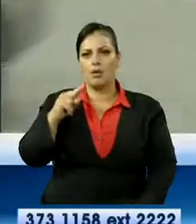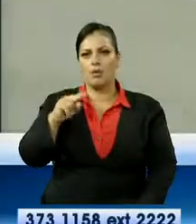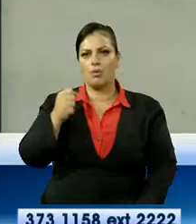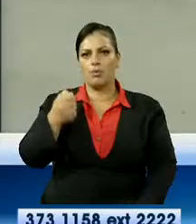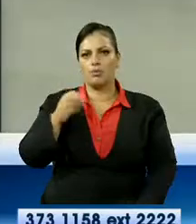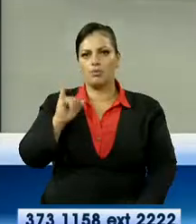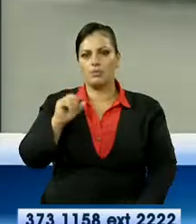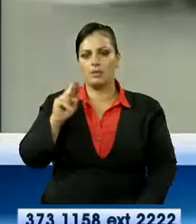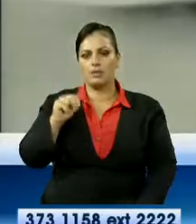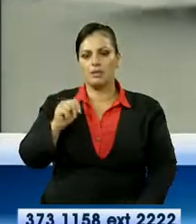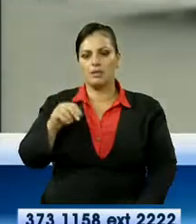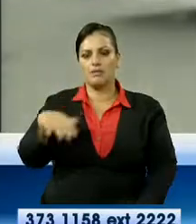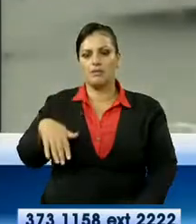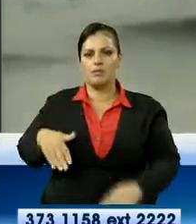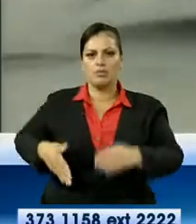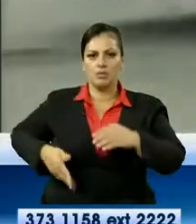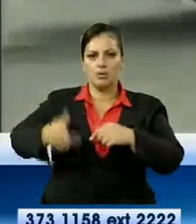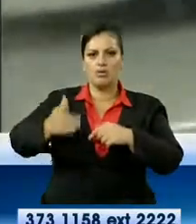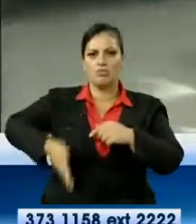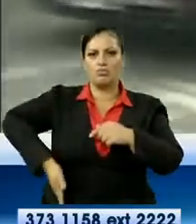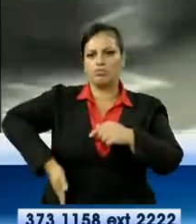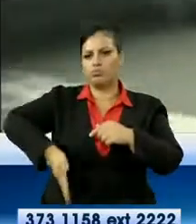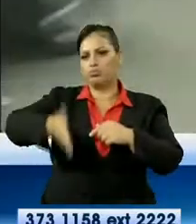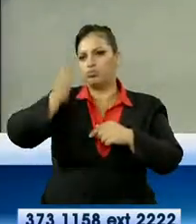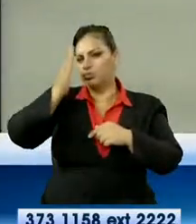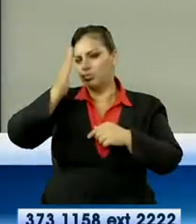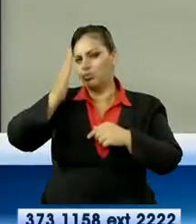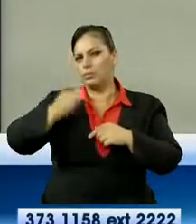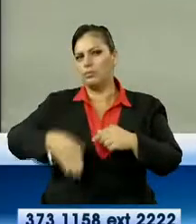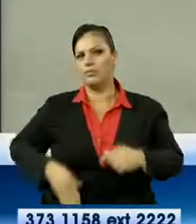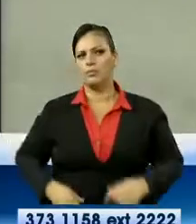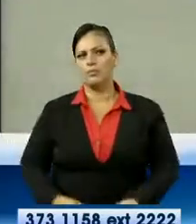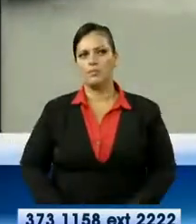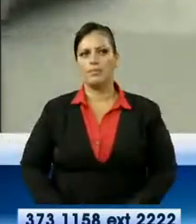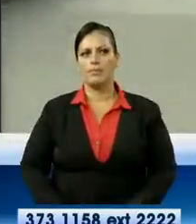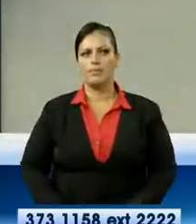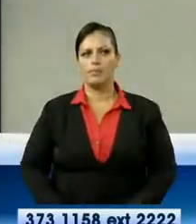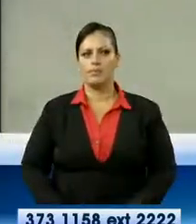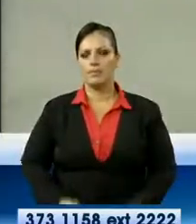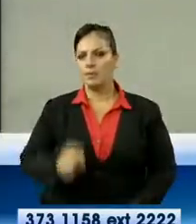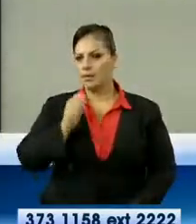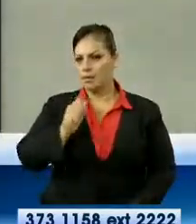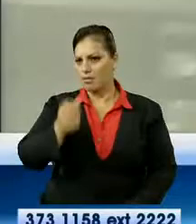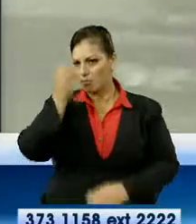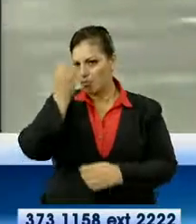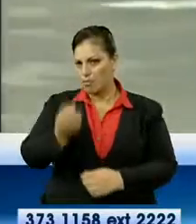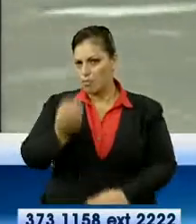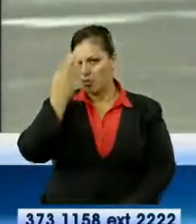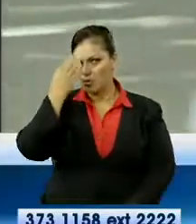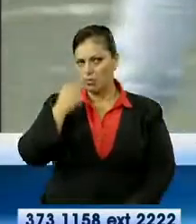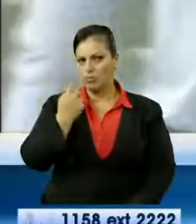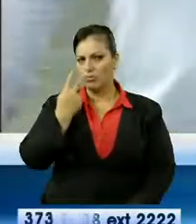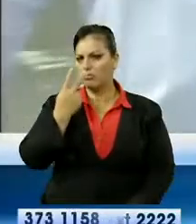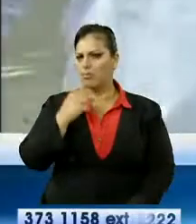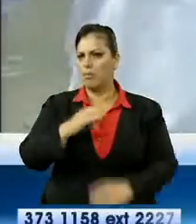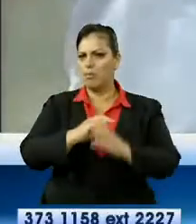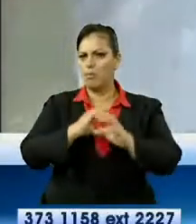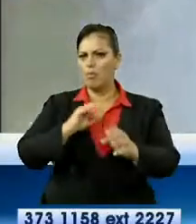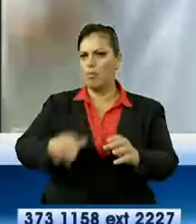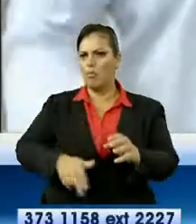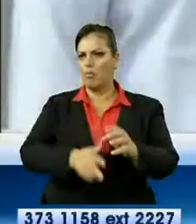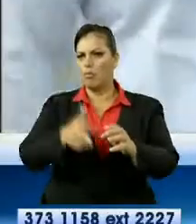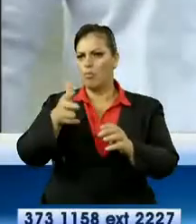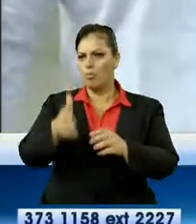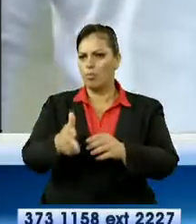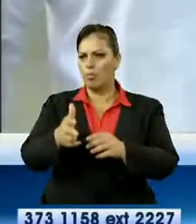Voy a comenzar aquí con la señorita. Buenos días. Una consulta. ¿Usted ve que los buses aquí no respetan? Para nada. Tenemos que ir a dónde la